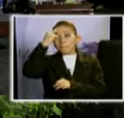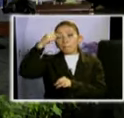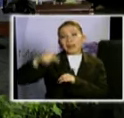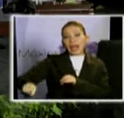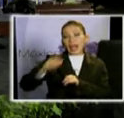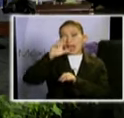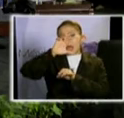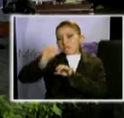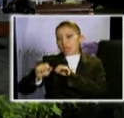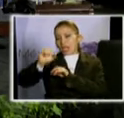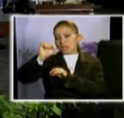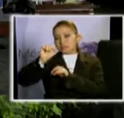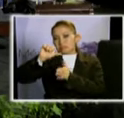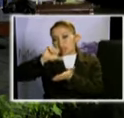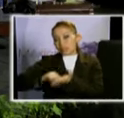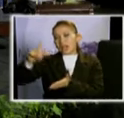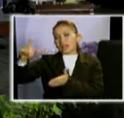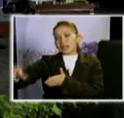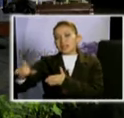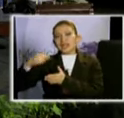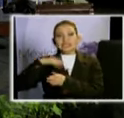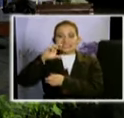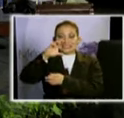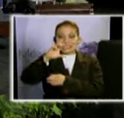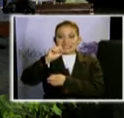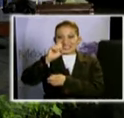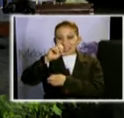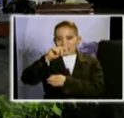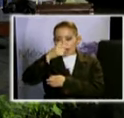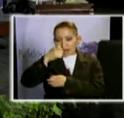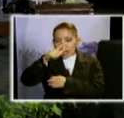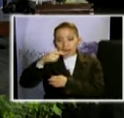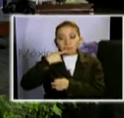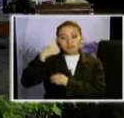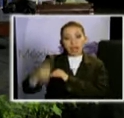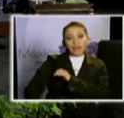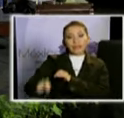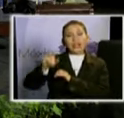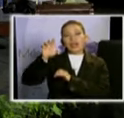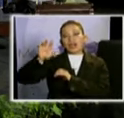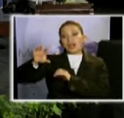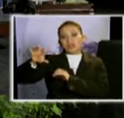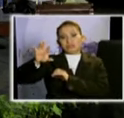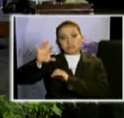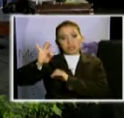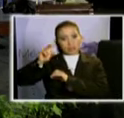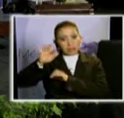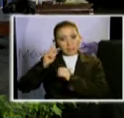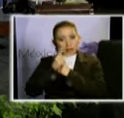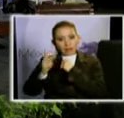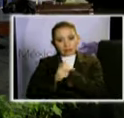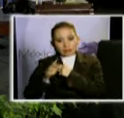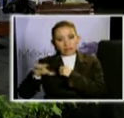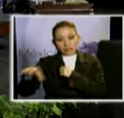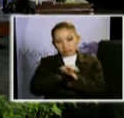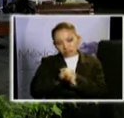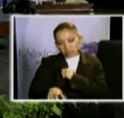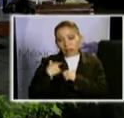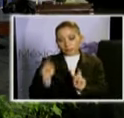para África Central y Occidental en Dakar, en Senegal, con un mandato operativo sobre 25 países de las dos regiones. En